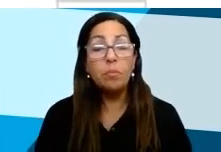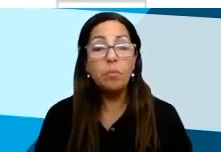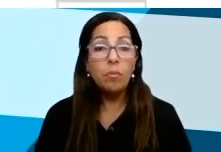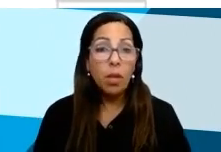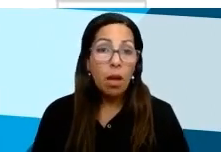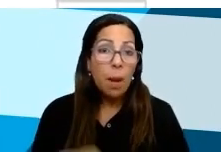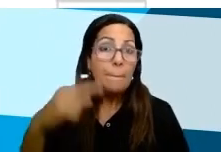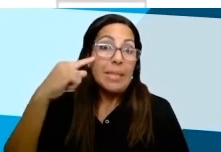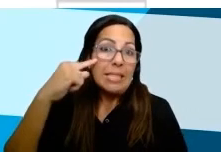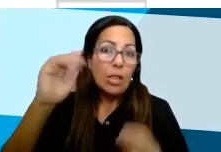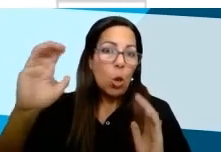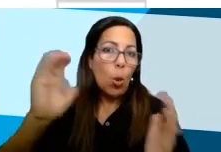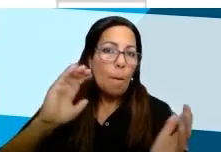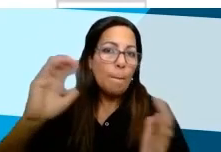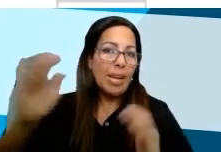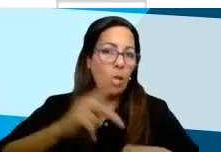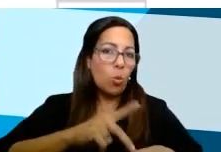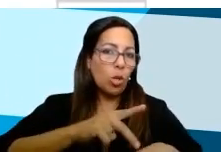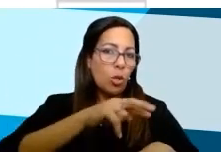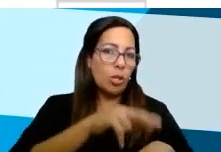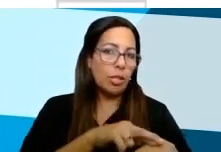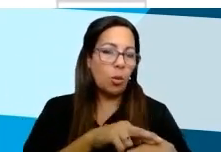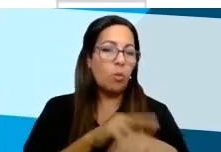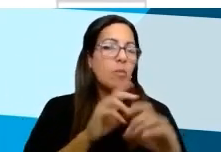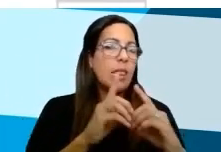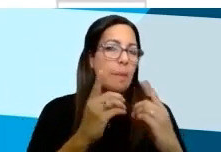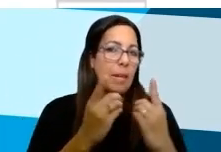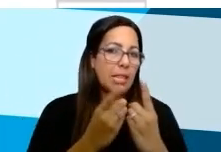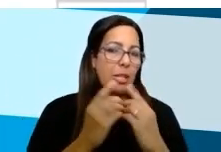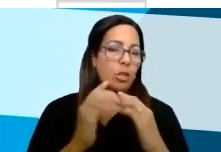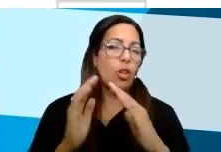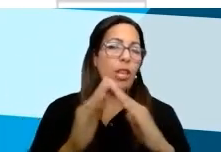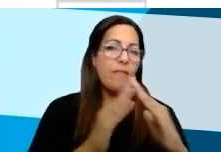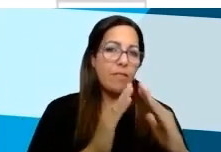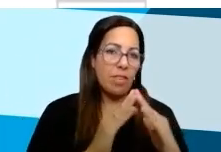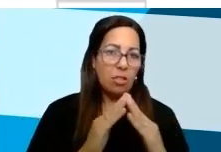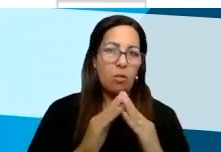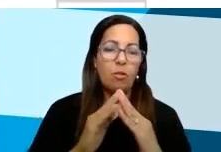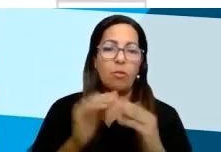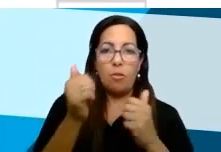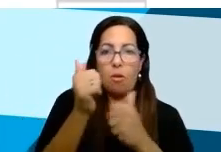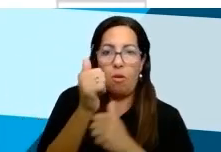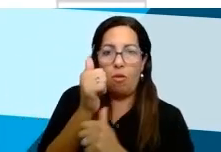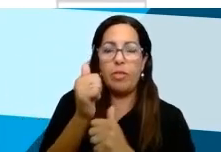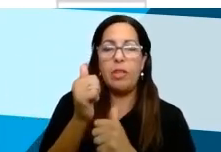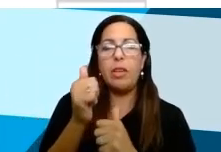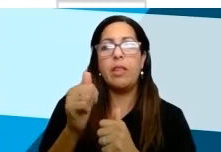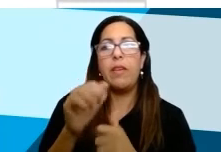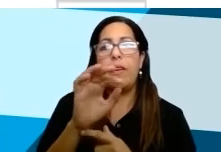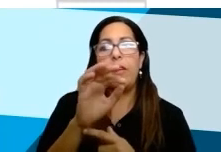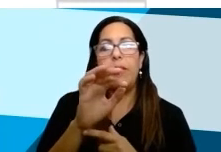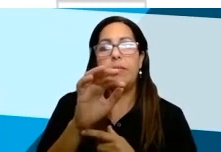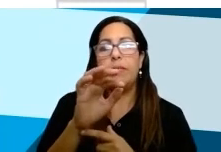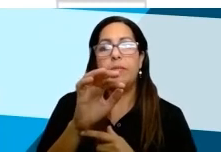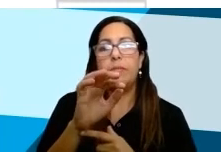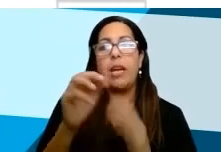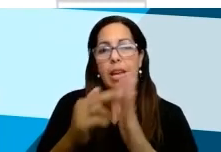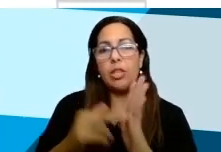En comparación de Luisiana a Puerto Rico, pues el Departamento de la Vivienda, pues a través del registro federal del 9 de febrero del 2018,